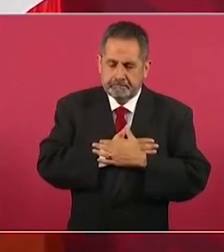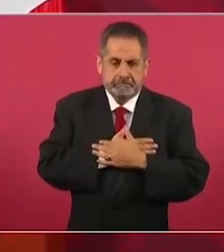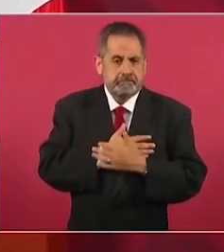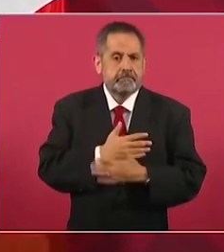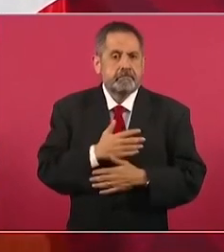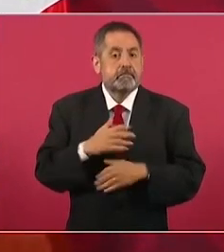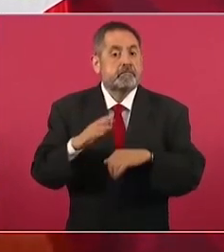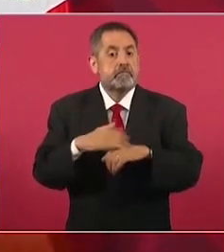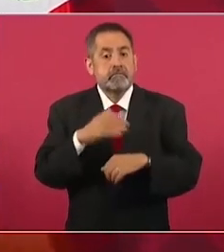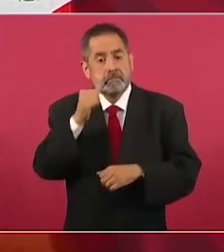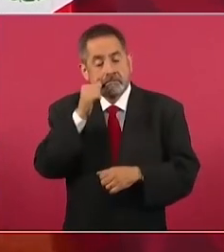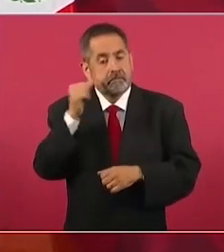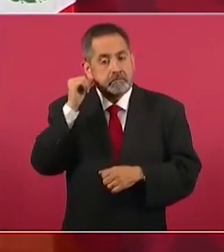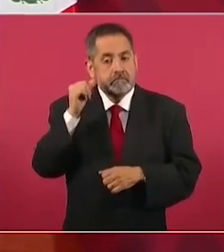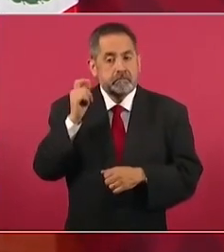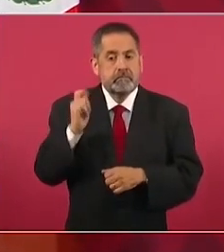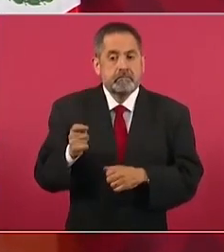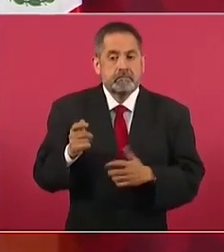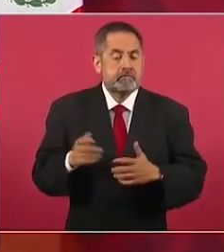Porque ayer